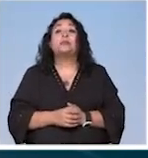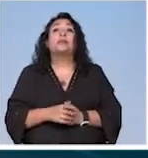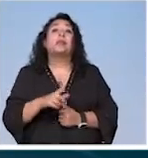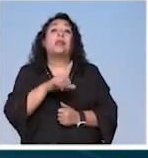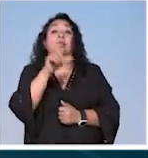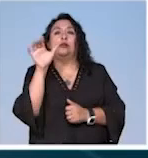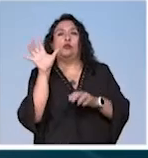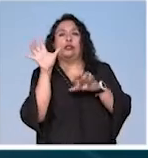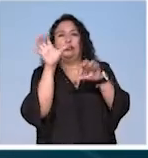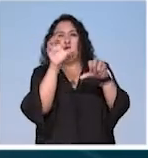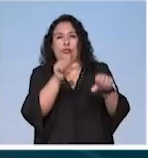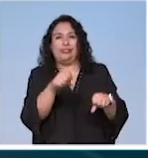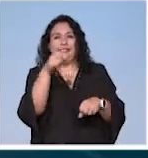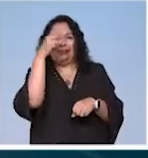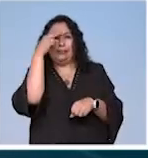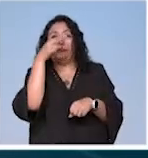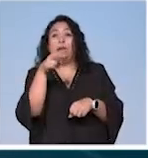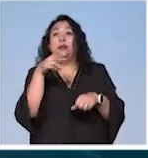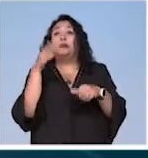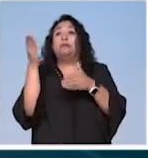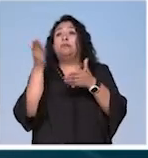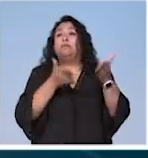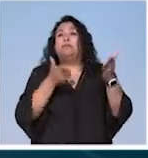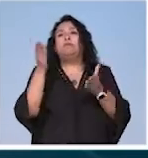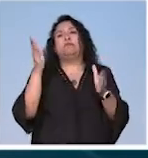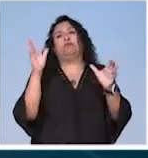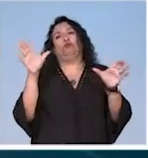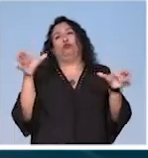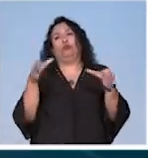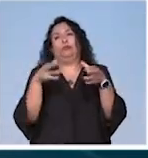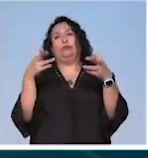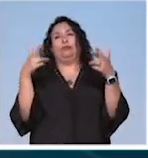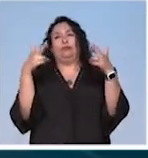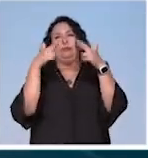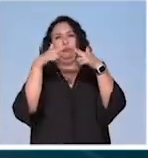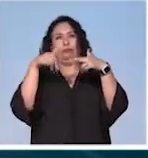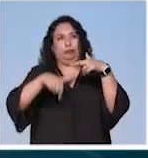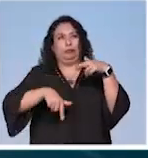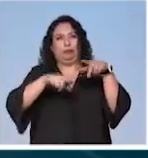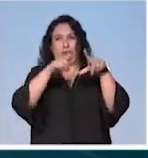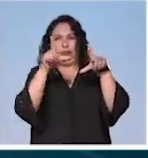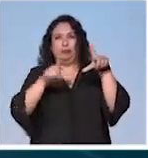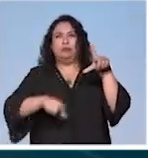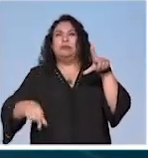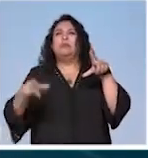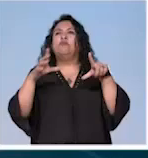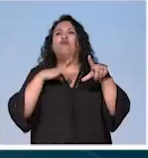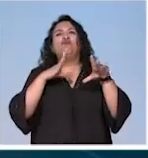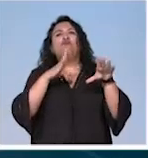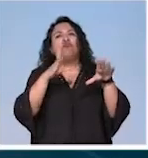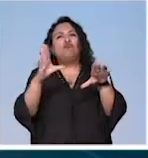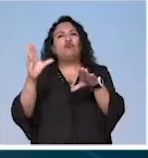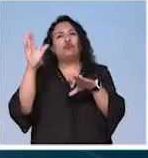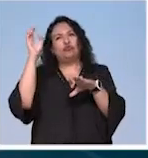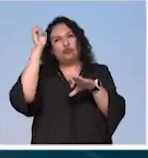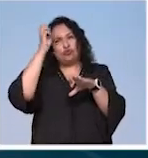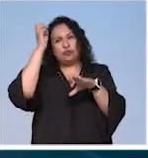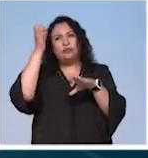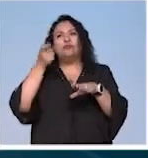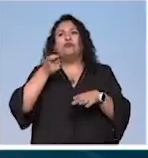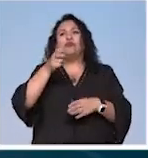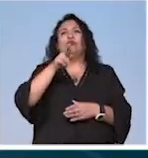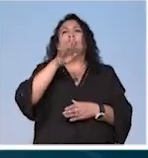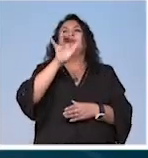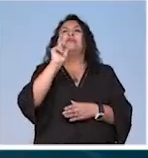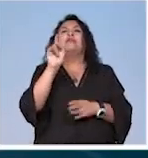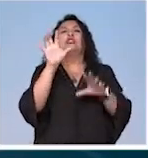Después de la conquista armada de México, arribaron las comunidades religiosas a nuestro territorio, un episodio de evangelización denominado por Robert Ricard